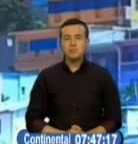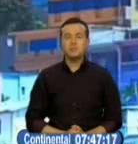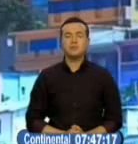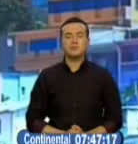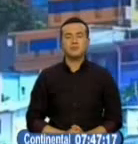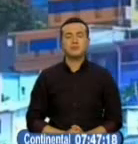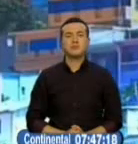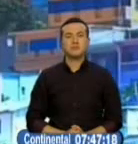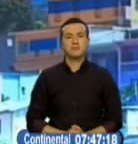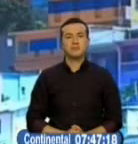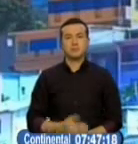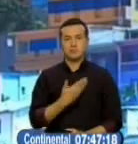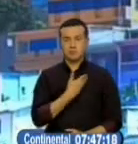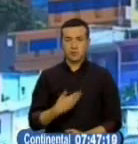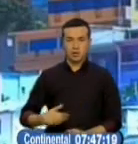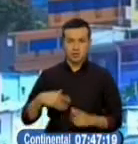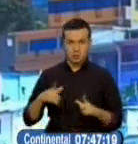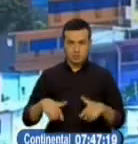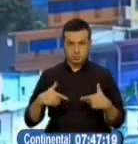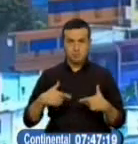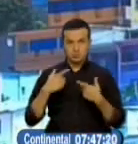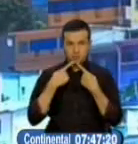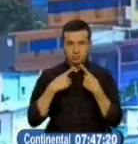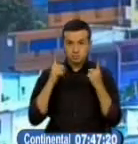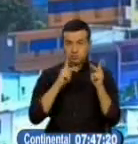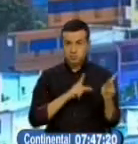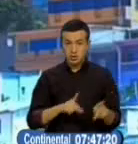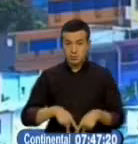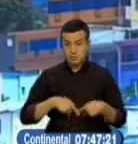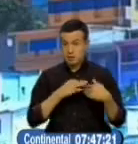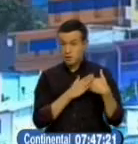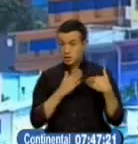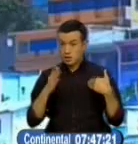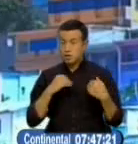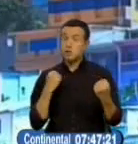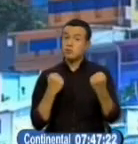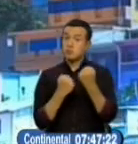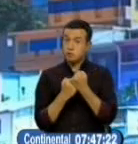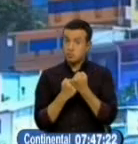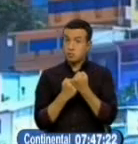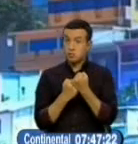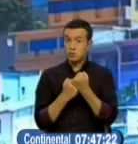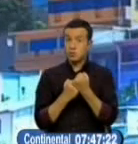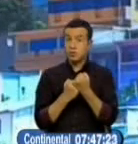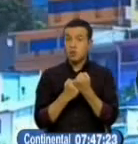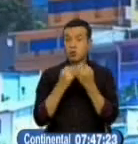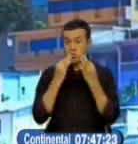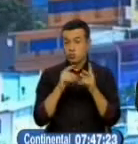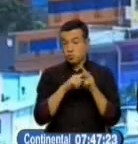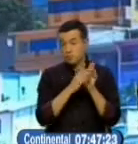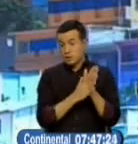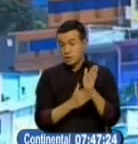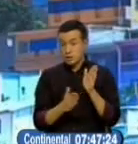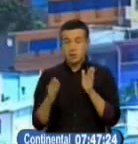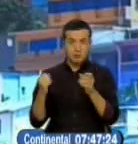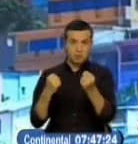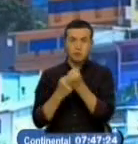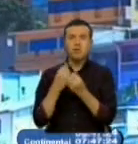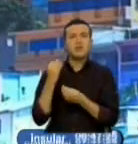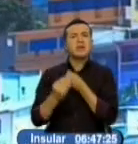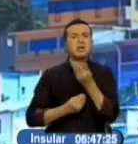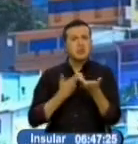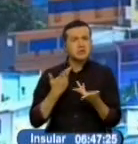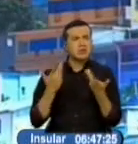La oferta de campaña del presidente Lenín Moreno para implementar el plan Toda una Vida se fortalecerá en los primeros días de gobierno. Para ello, se